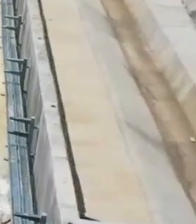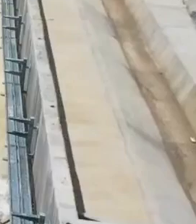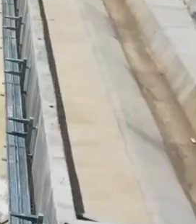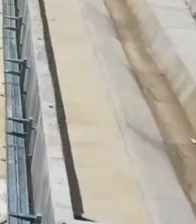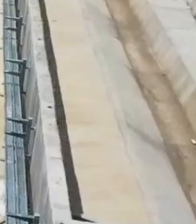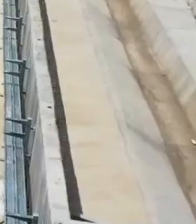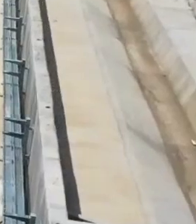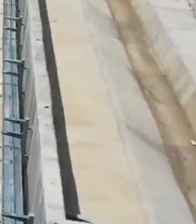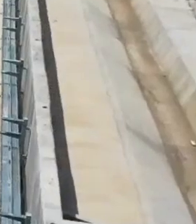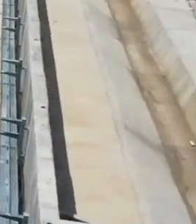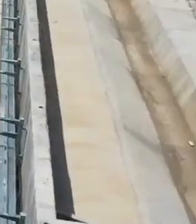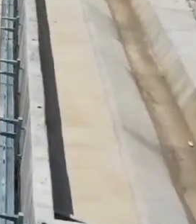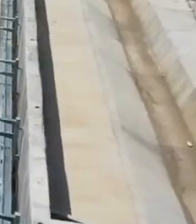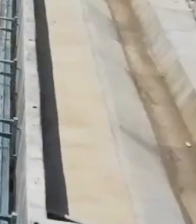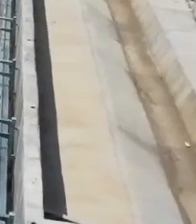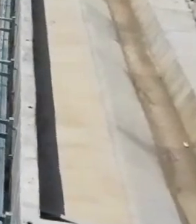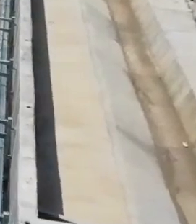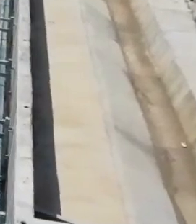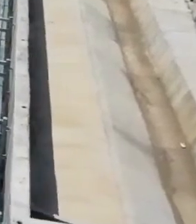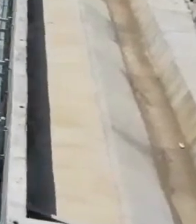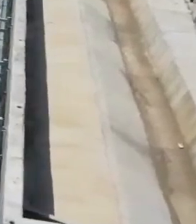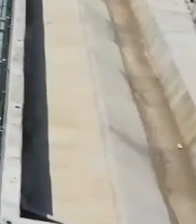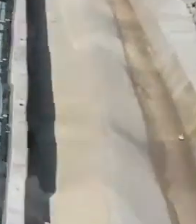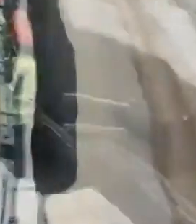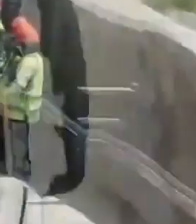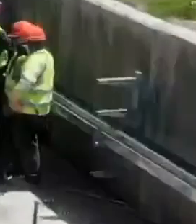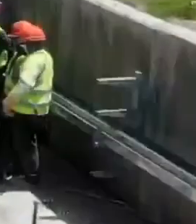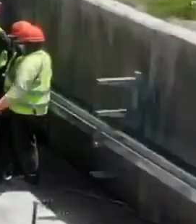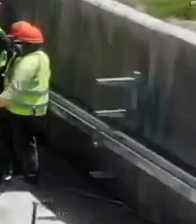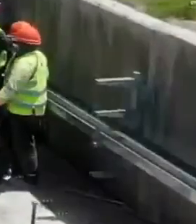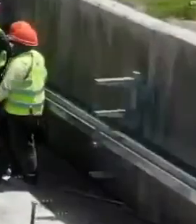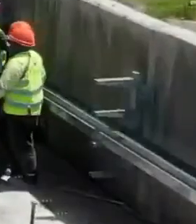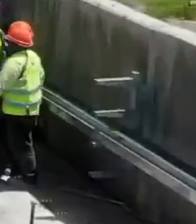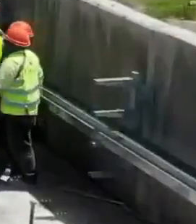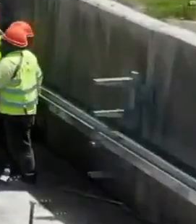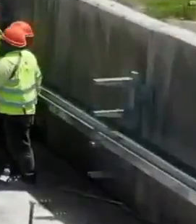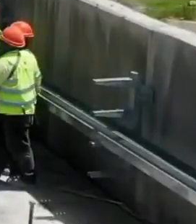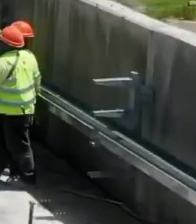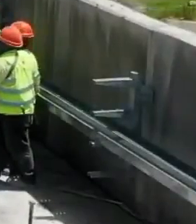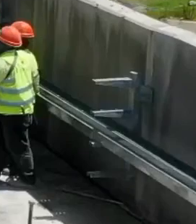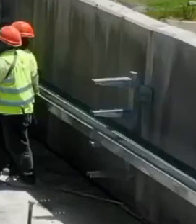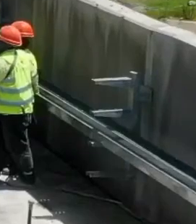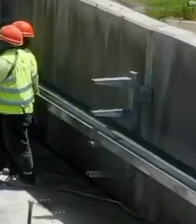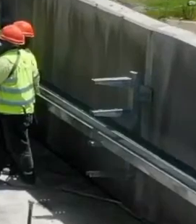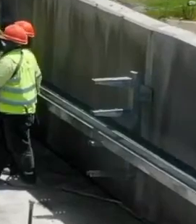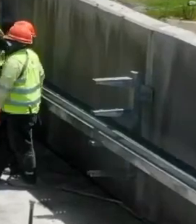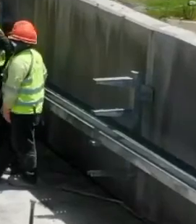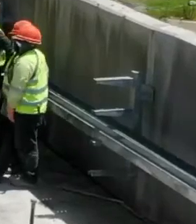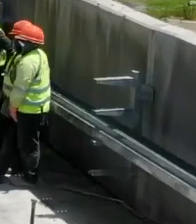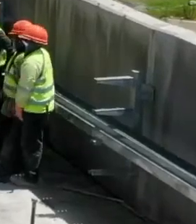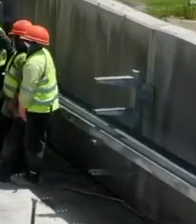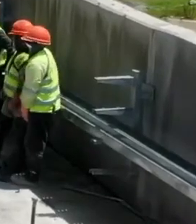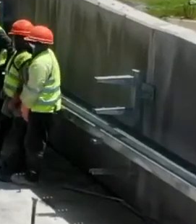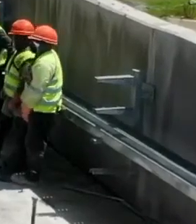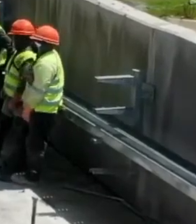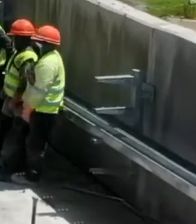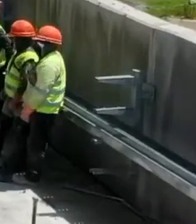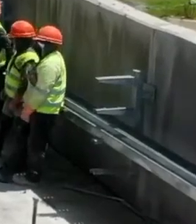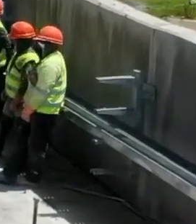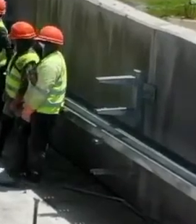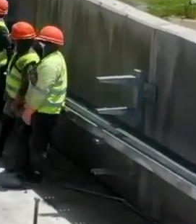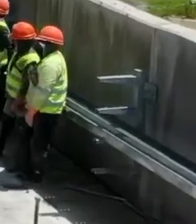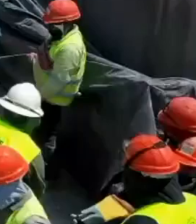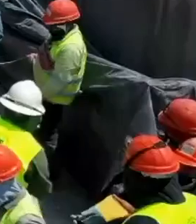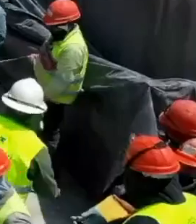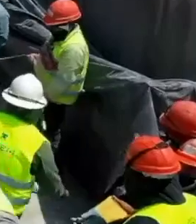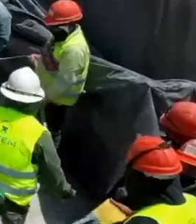kilómetros. Avance de obra, 45.3%. Instalación de vía. Se continúa con la colocación y nivelación